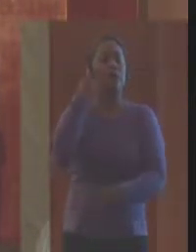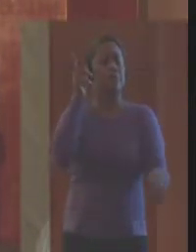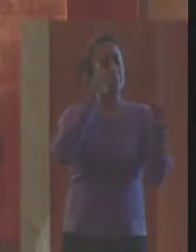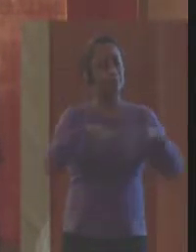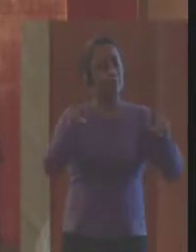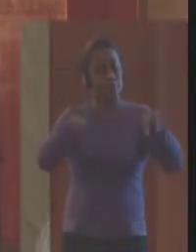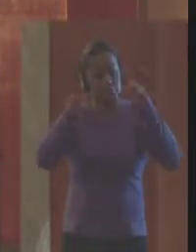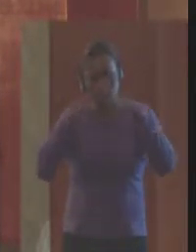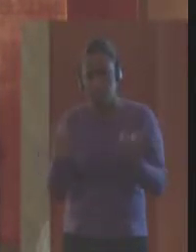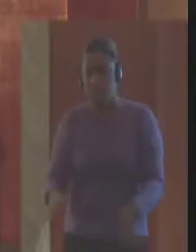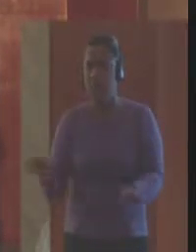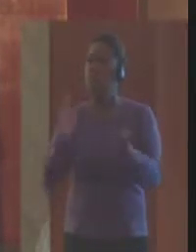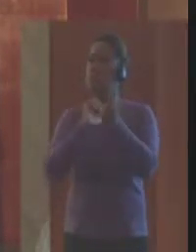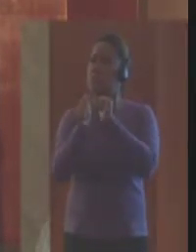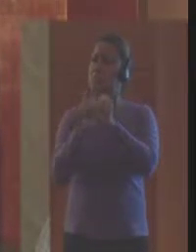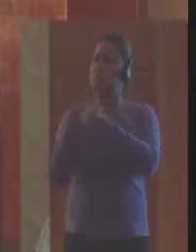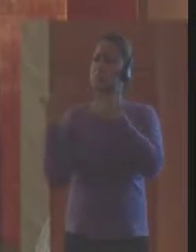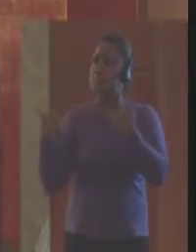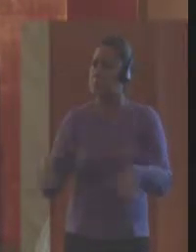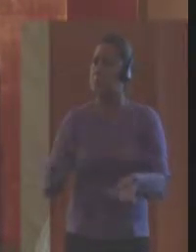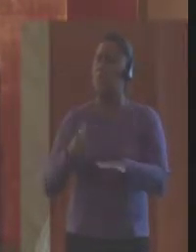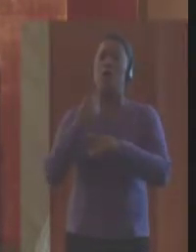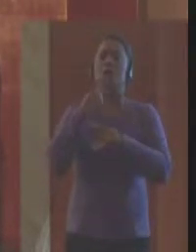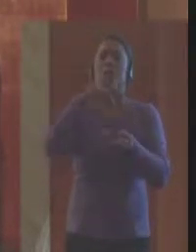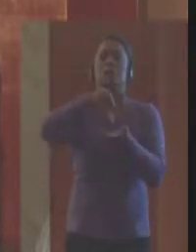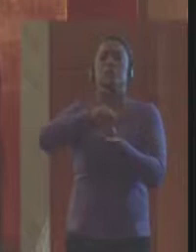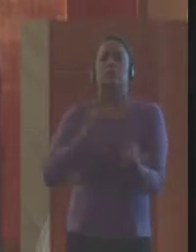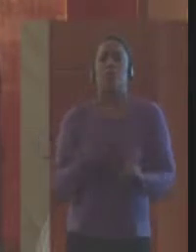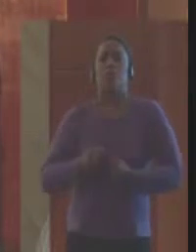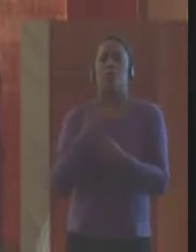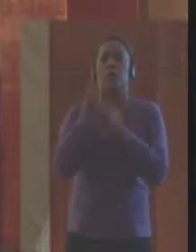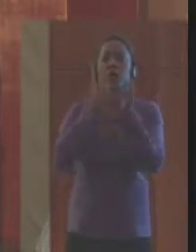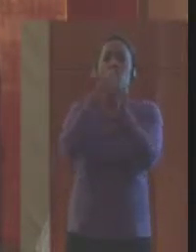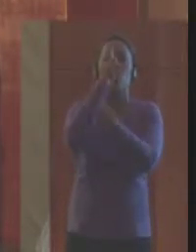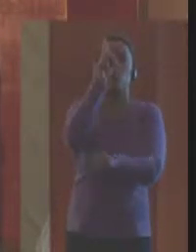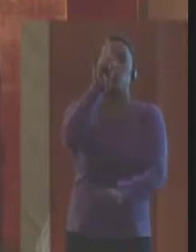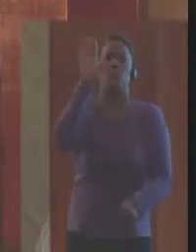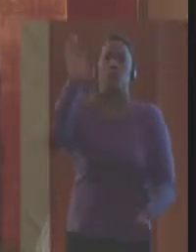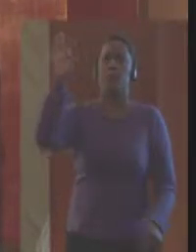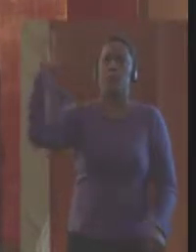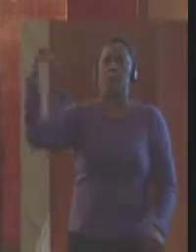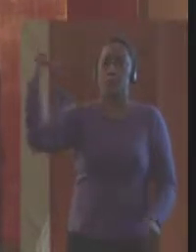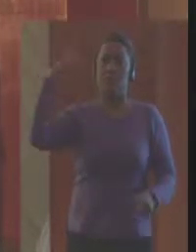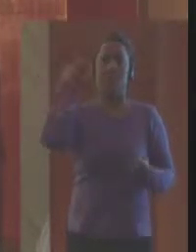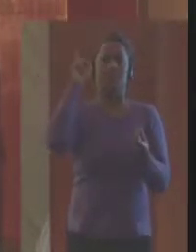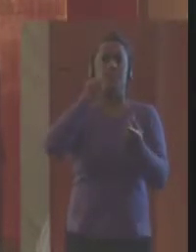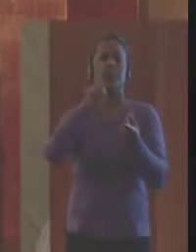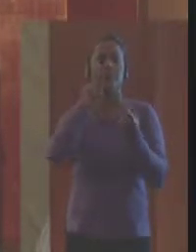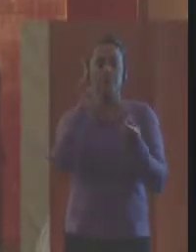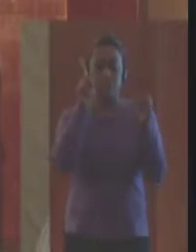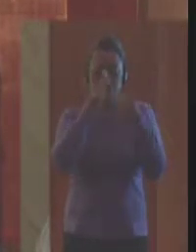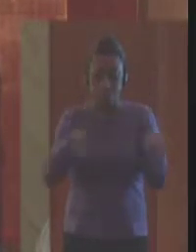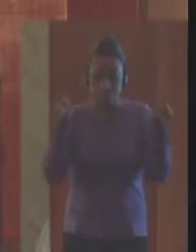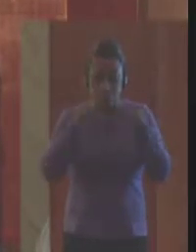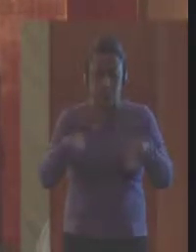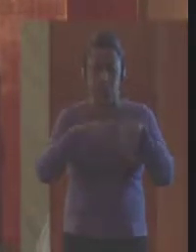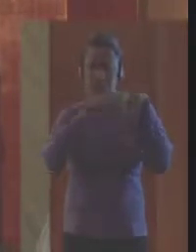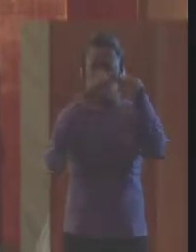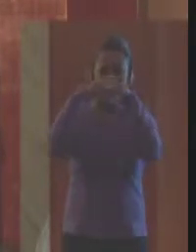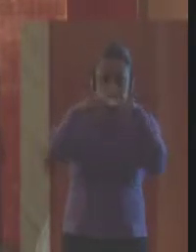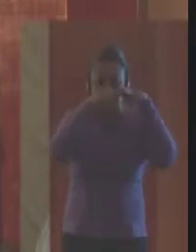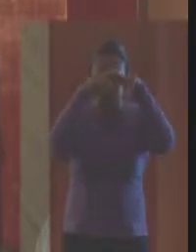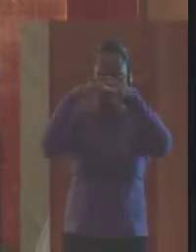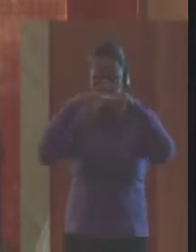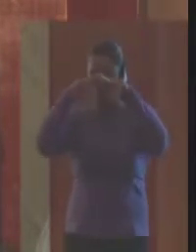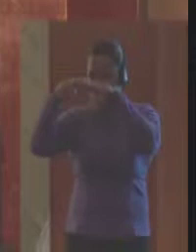efectivamente, como muchos otros que se han realizado. En Bogotá llevamos desde el año 1990 haciendo estudios de zonificación de amenazas y